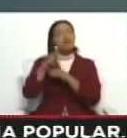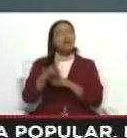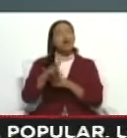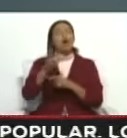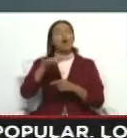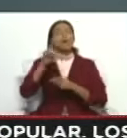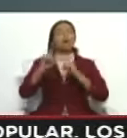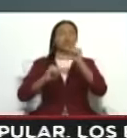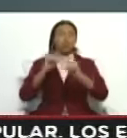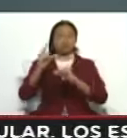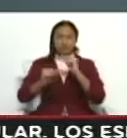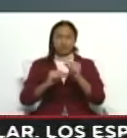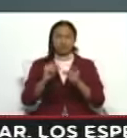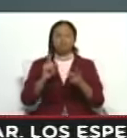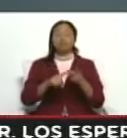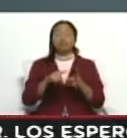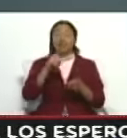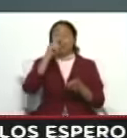en el año